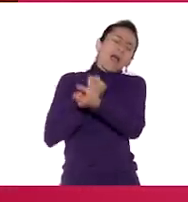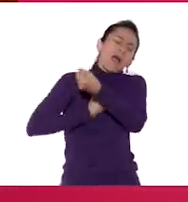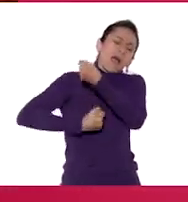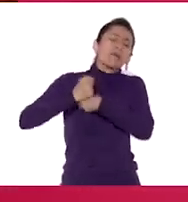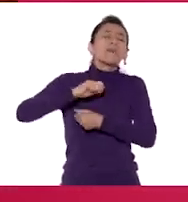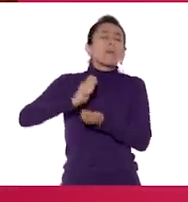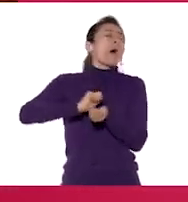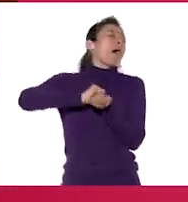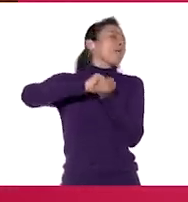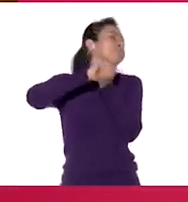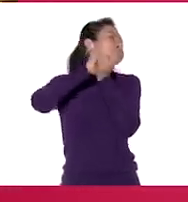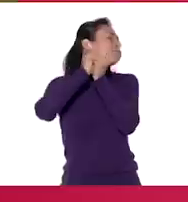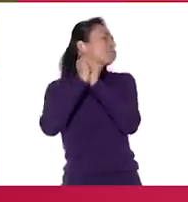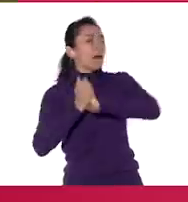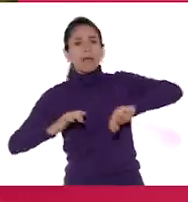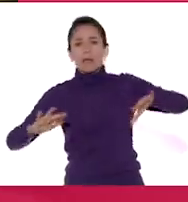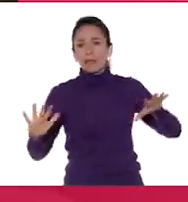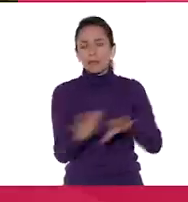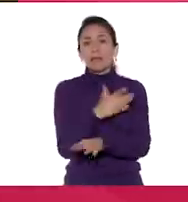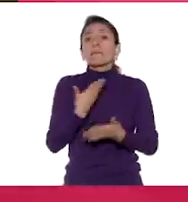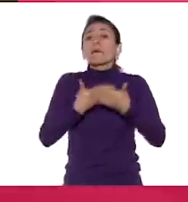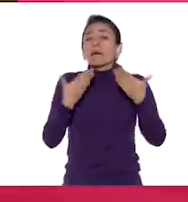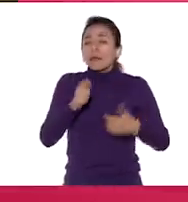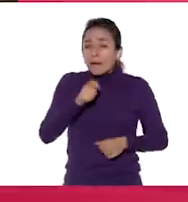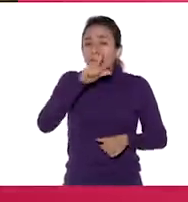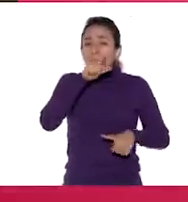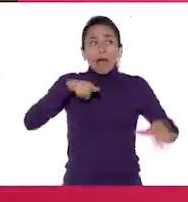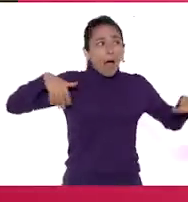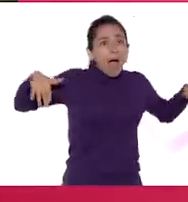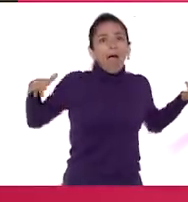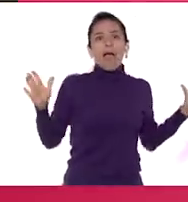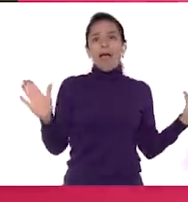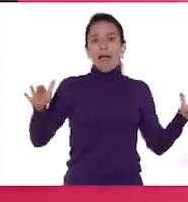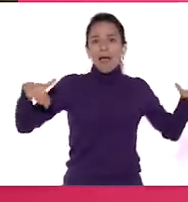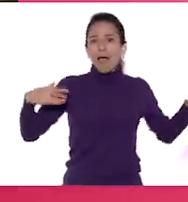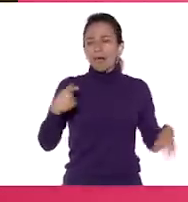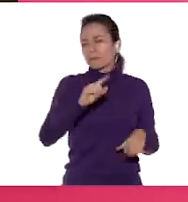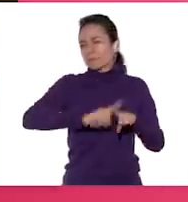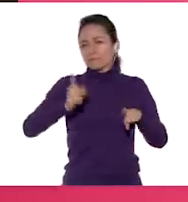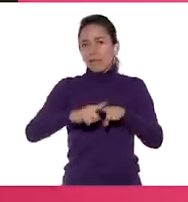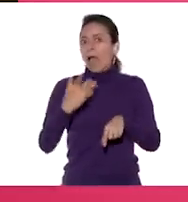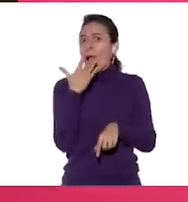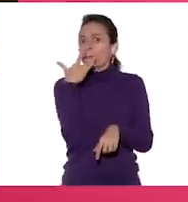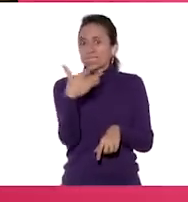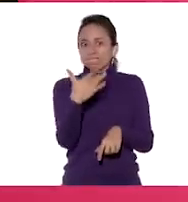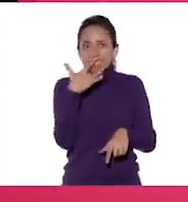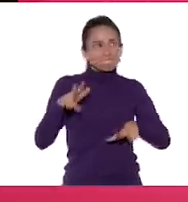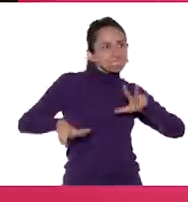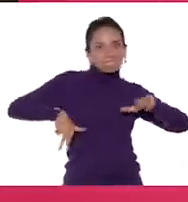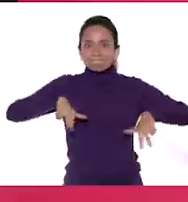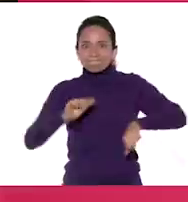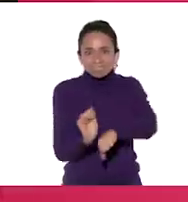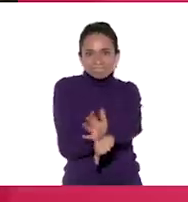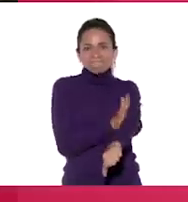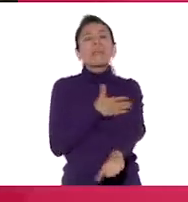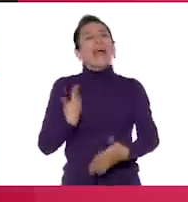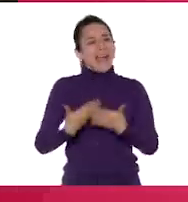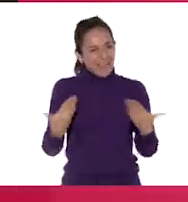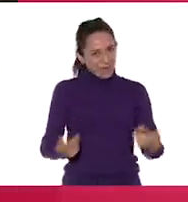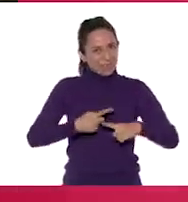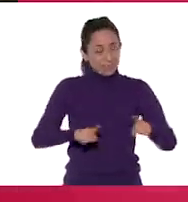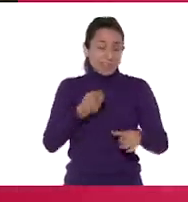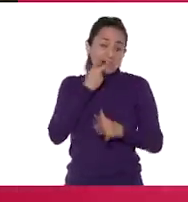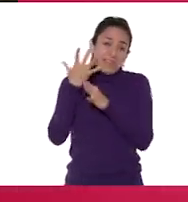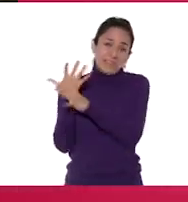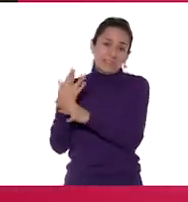sufrieron mutaciones hasta convertirse en las aves y los reptiles que conocemos en la actualidad. Claro, dice Rodrigo, para